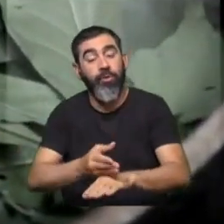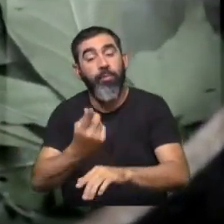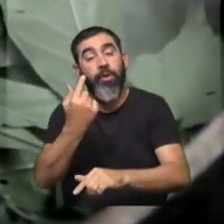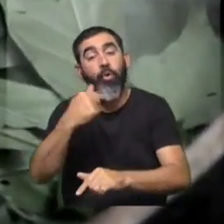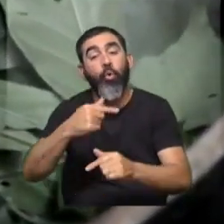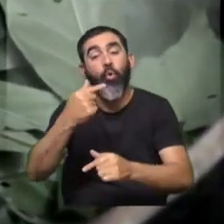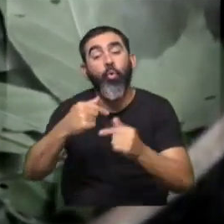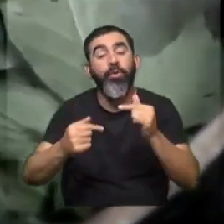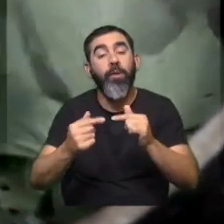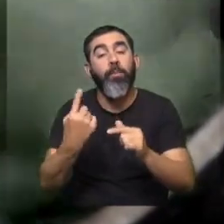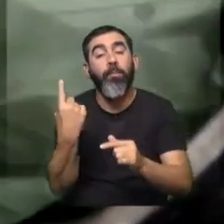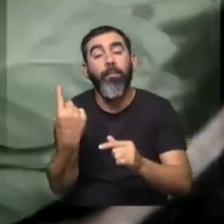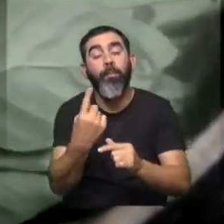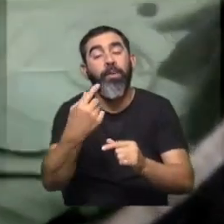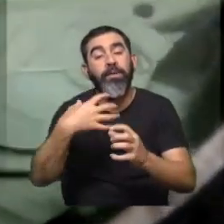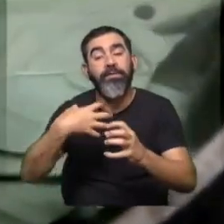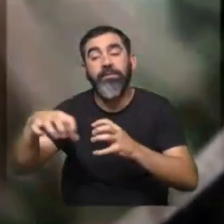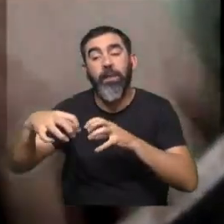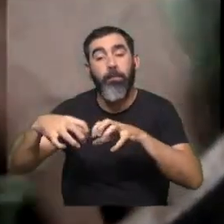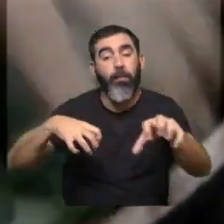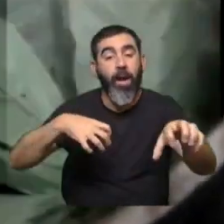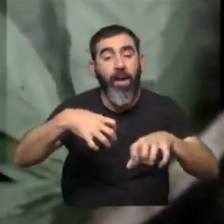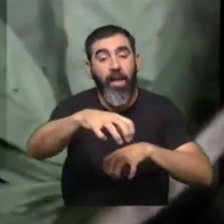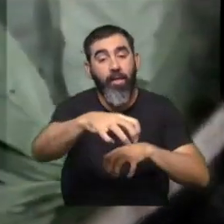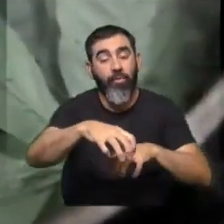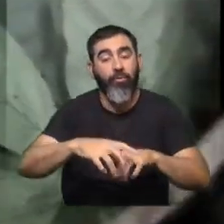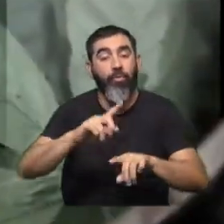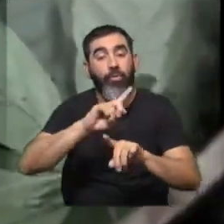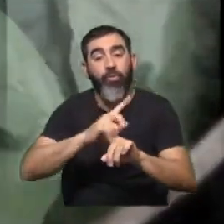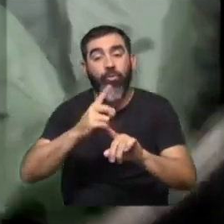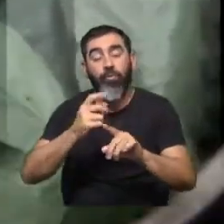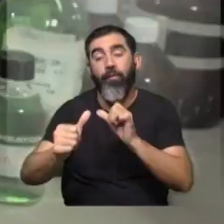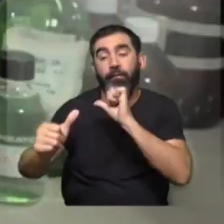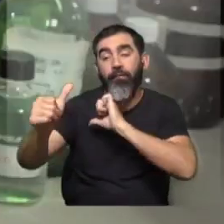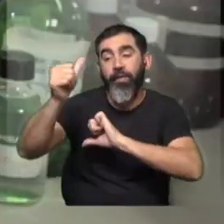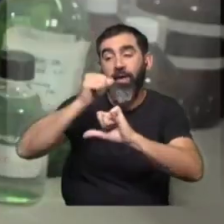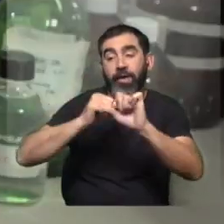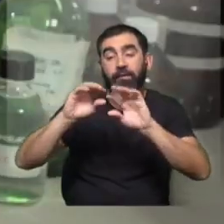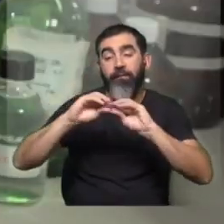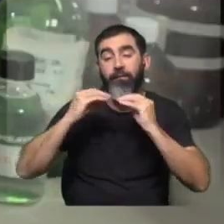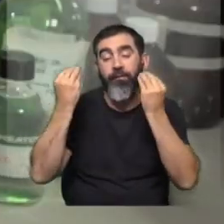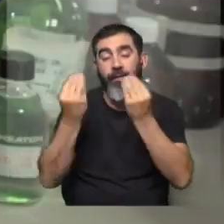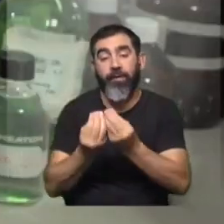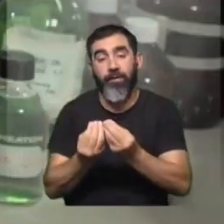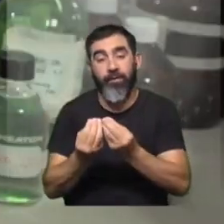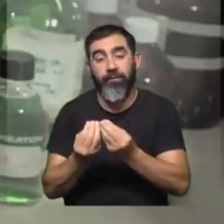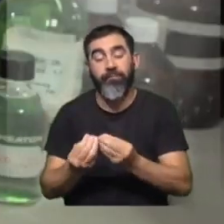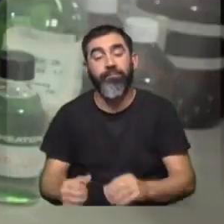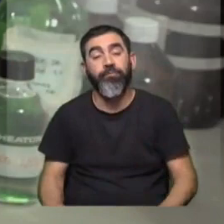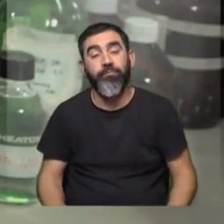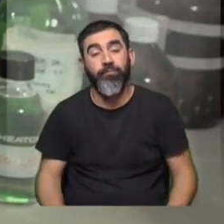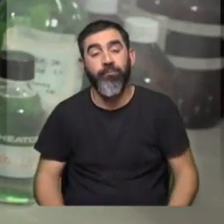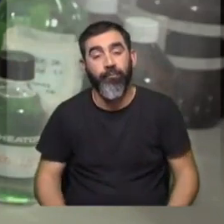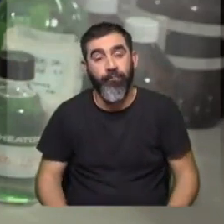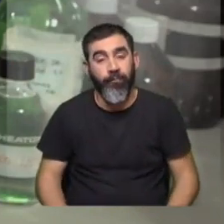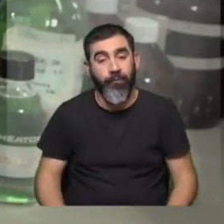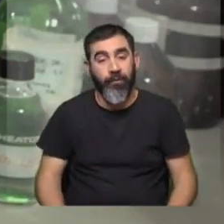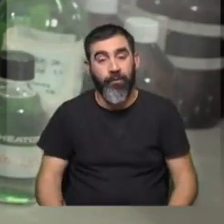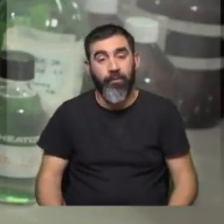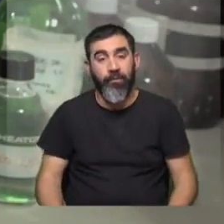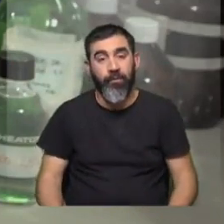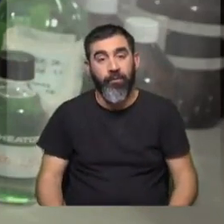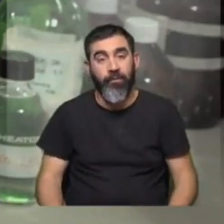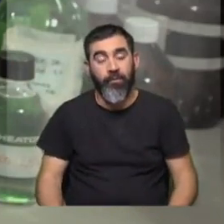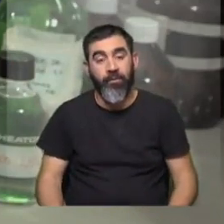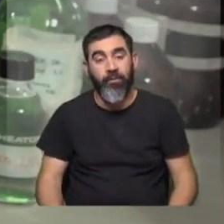componentes individuales aislados. Es decir, no como de la bebida en su conjunto o de los componentes en su conjunto.